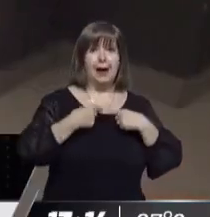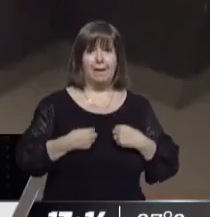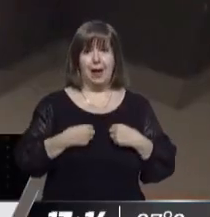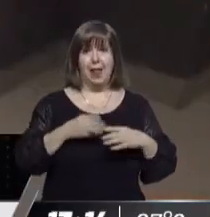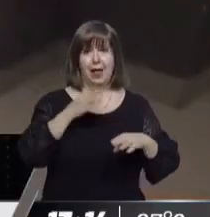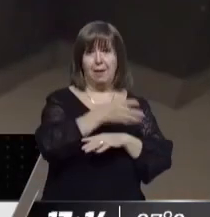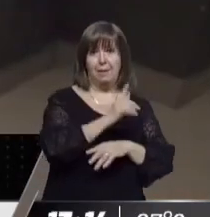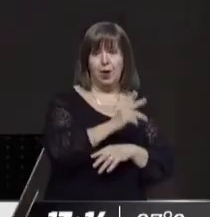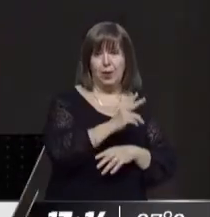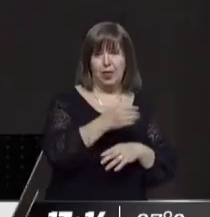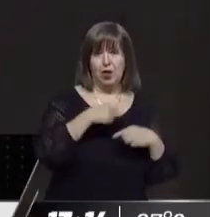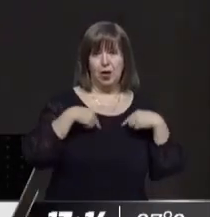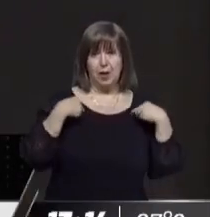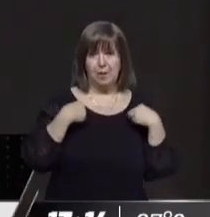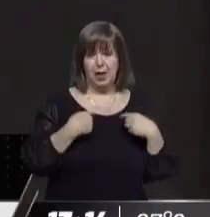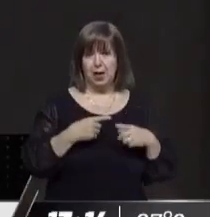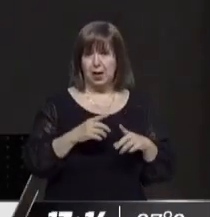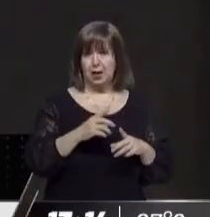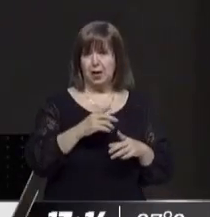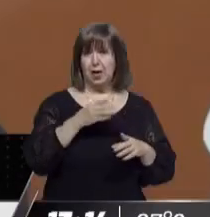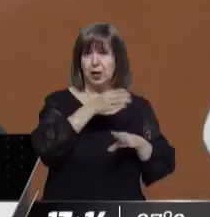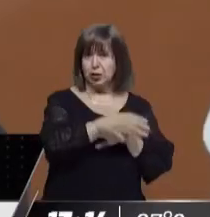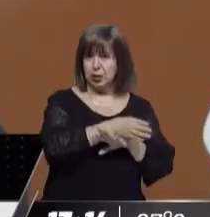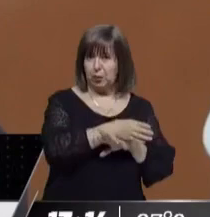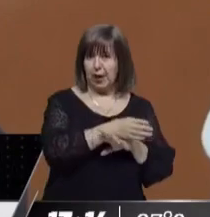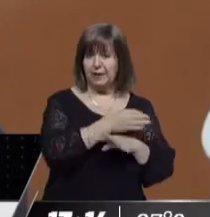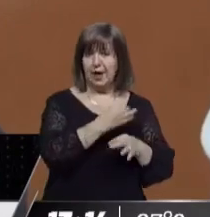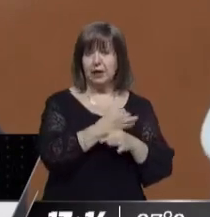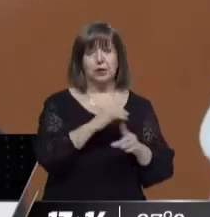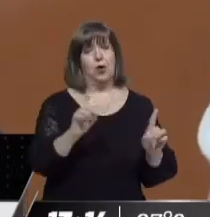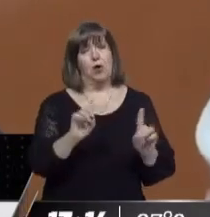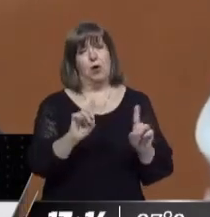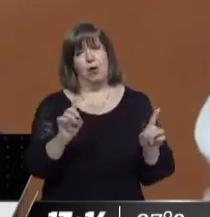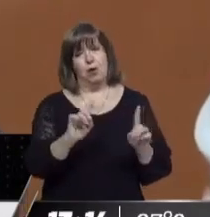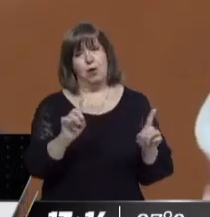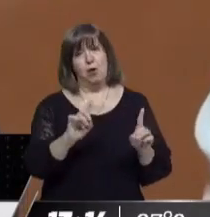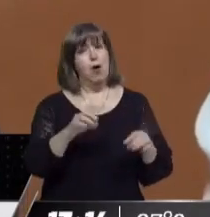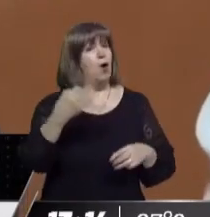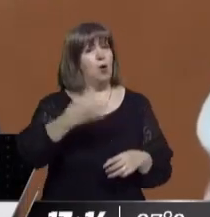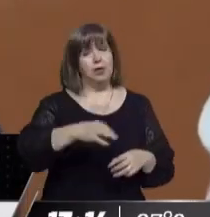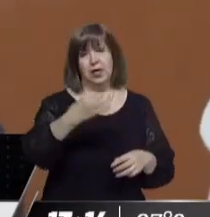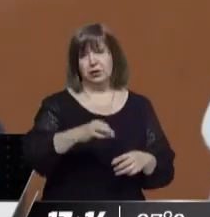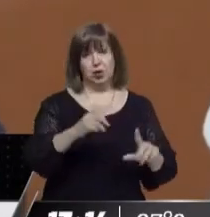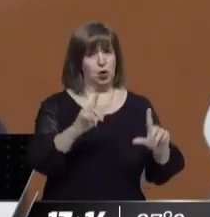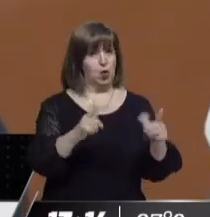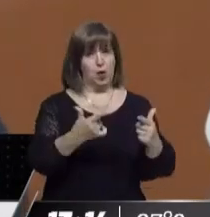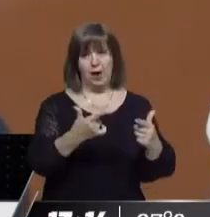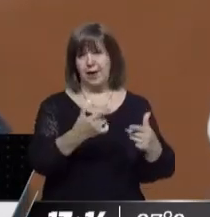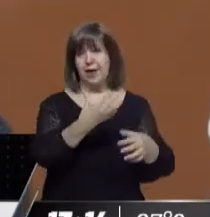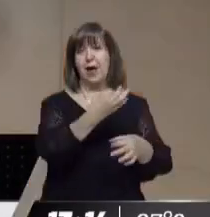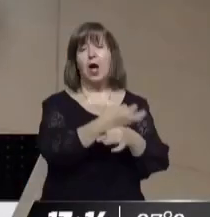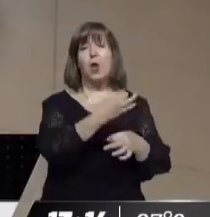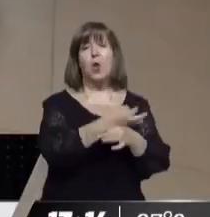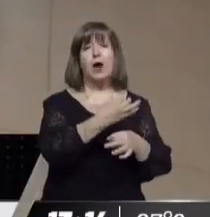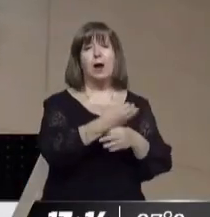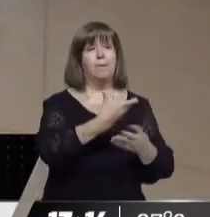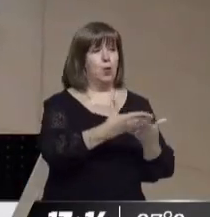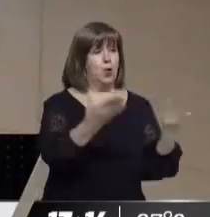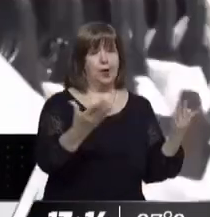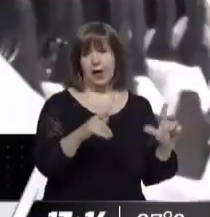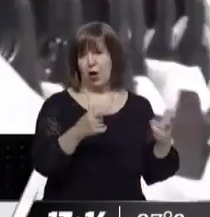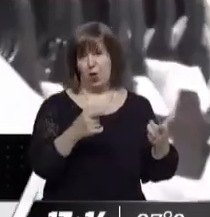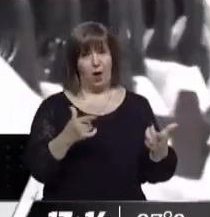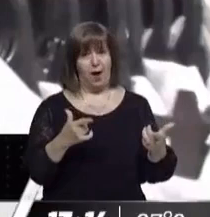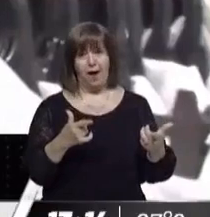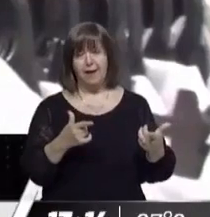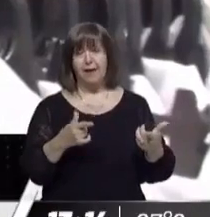También esto es importante decirlo, los uniformes no son exigibles como obligatorios en las escuelas de gestión estatal. No